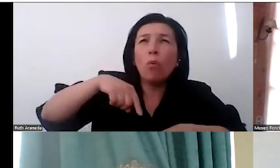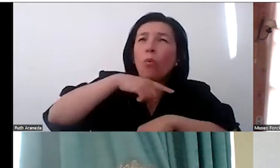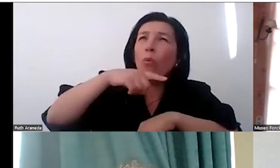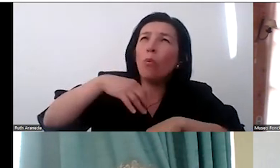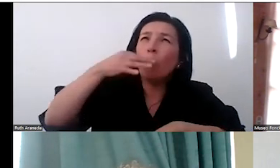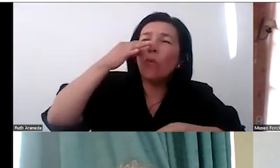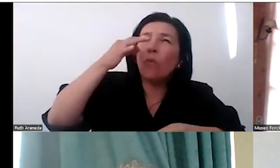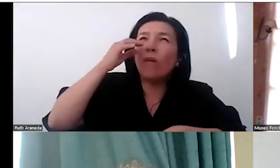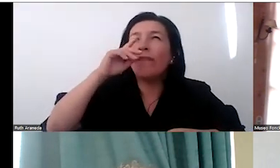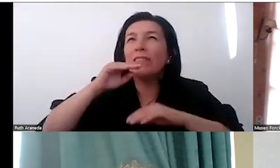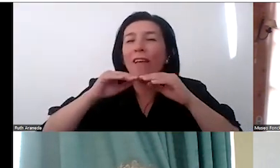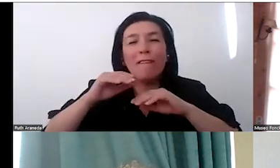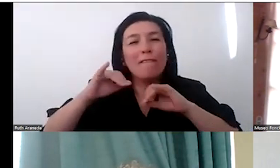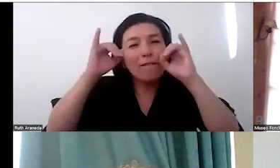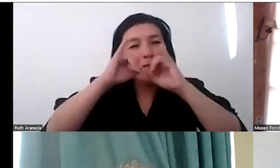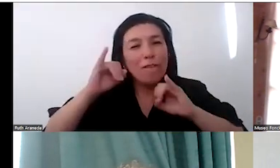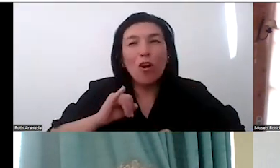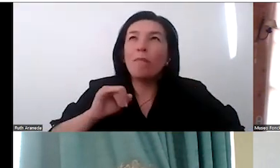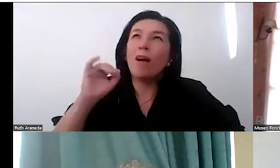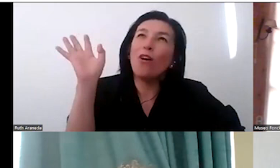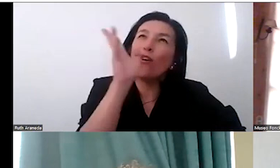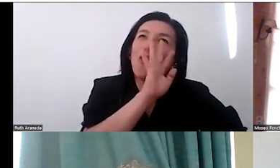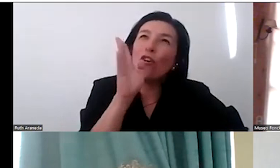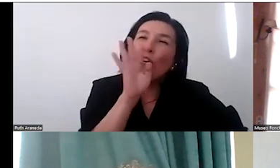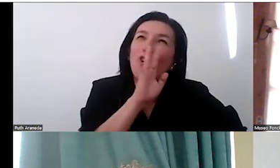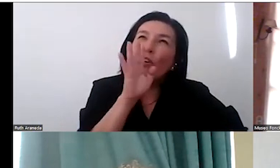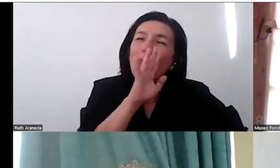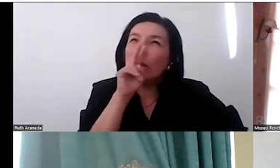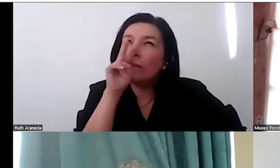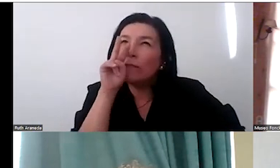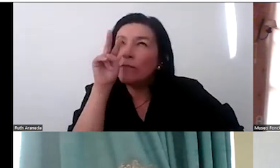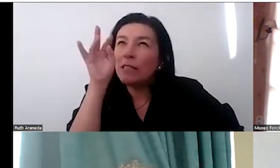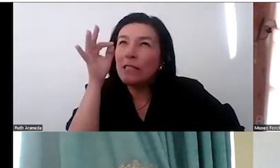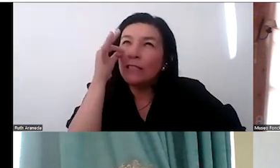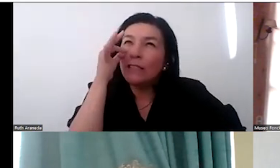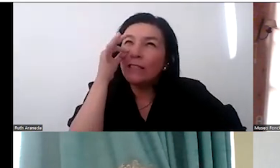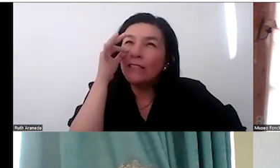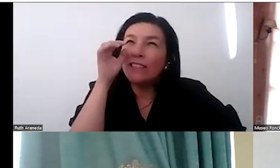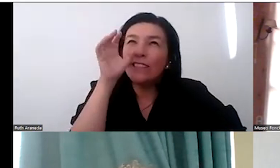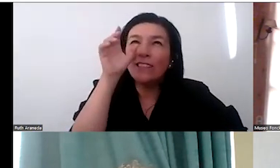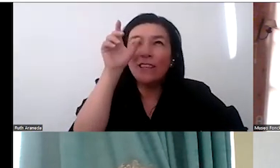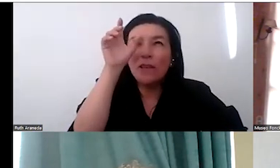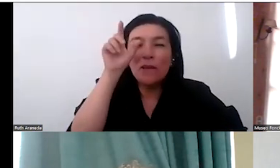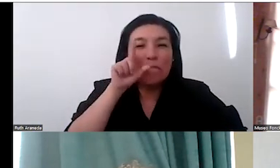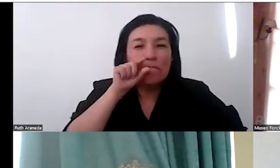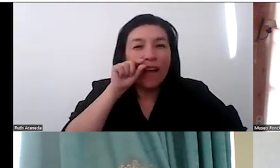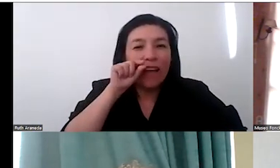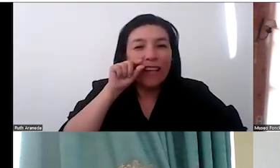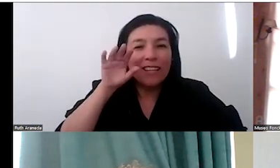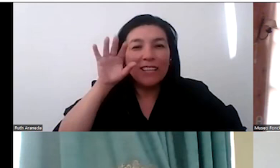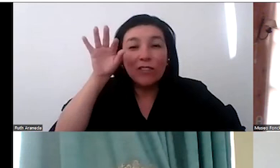alguna estructura, algún color, alguna cosa que tiene el organismo y que incluso